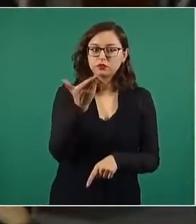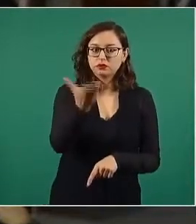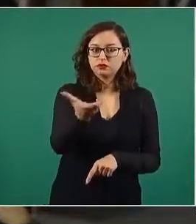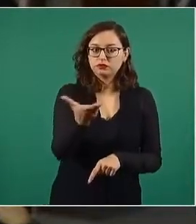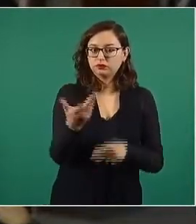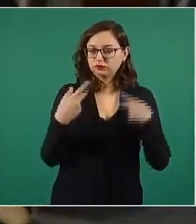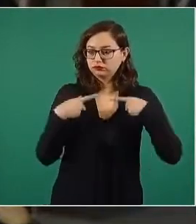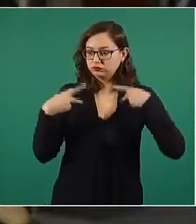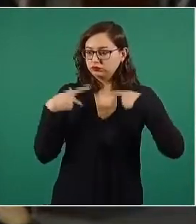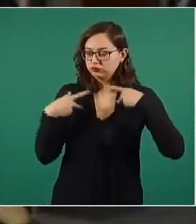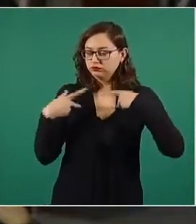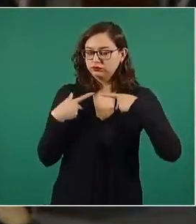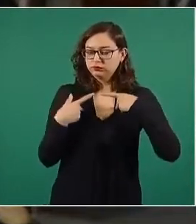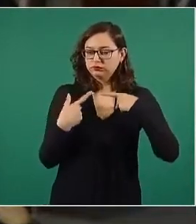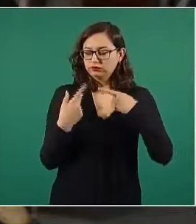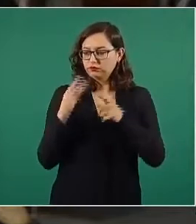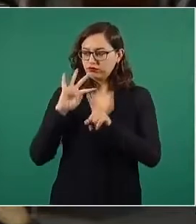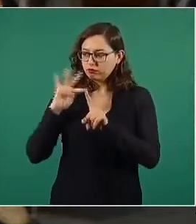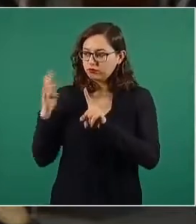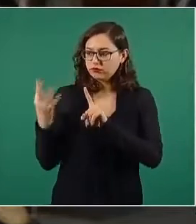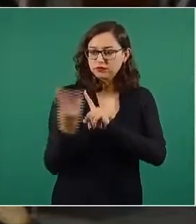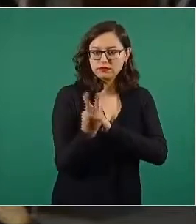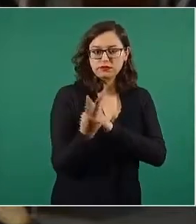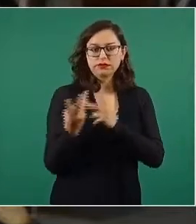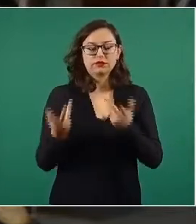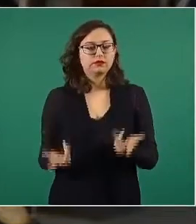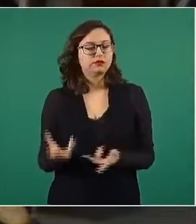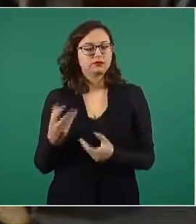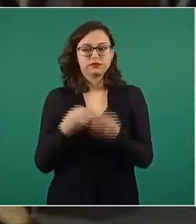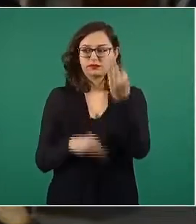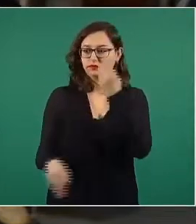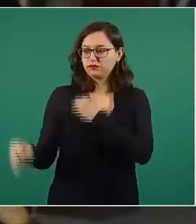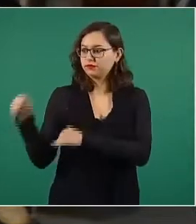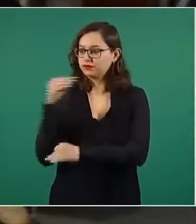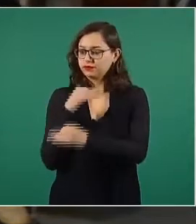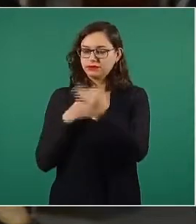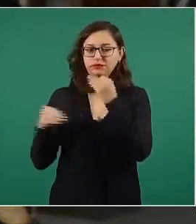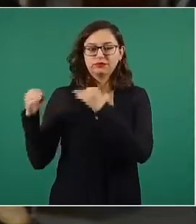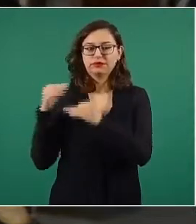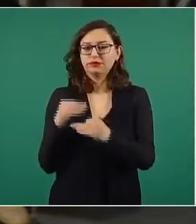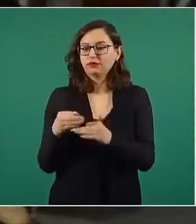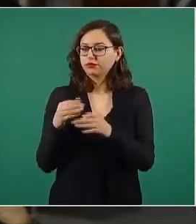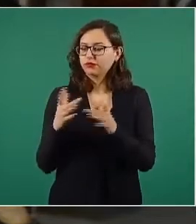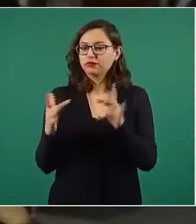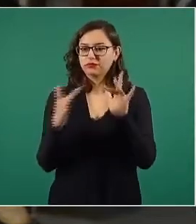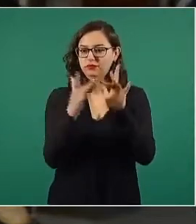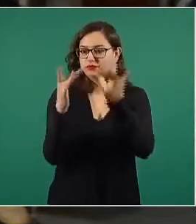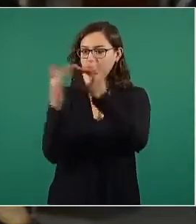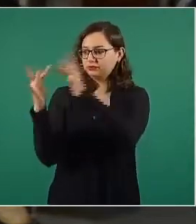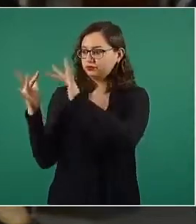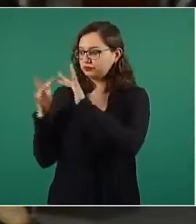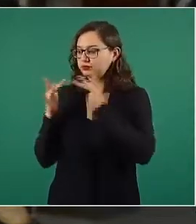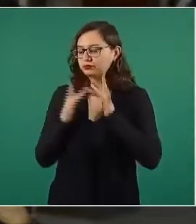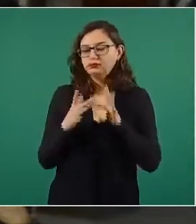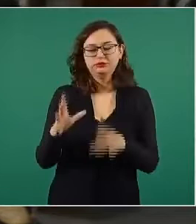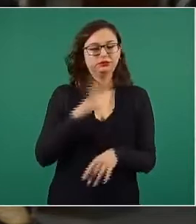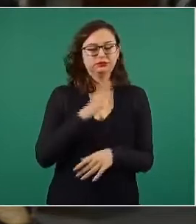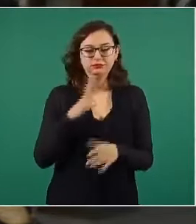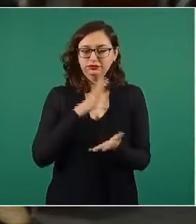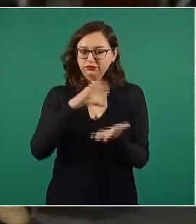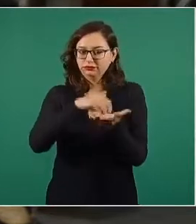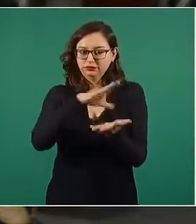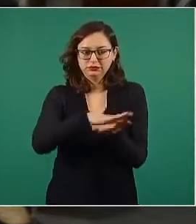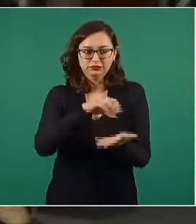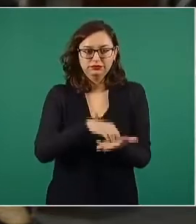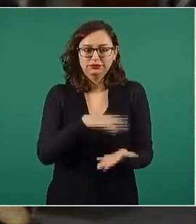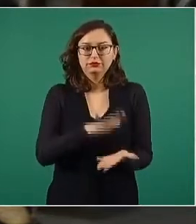círculo político. Tenemos llamadas de Jade Kolpolemsky, que en ese momento era presidenta del partido Morena. Tenemos audios, todos